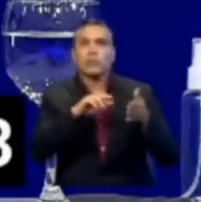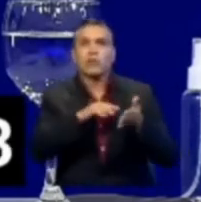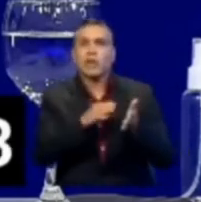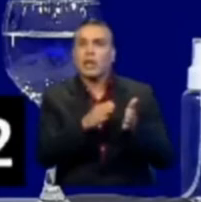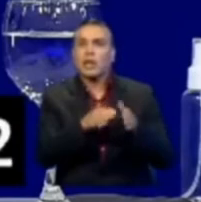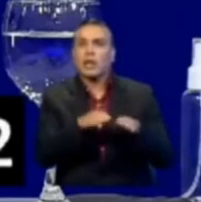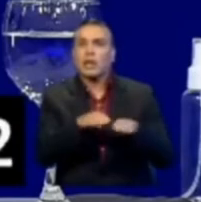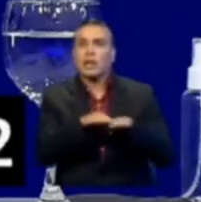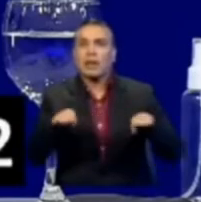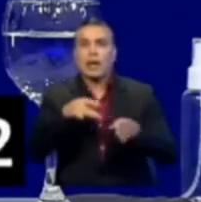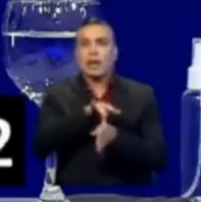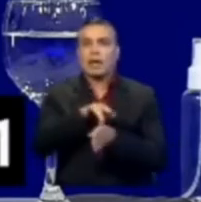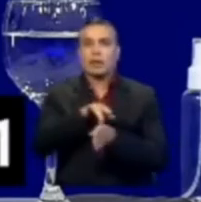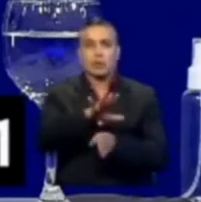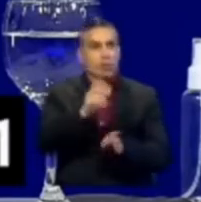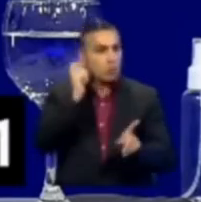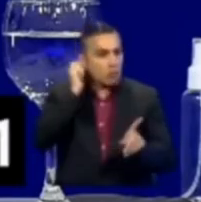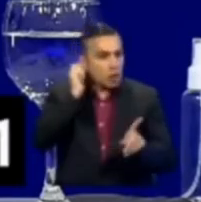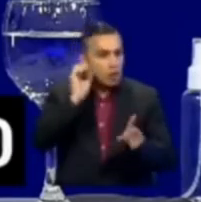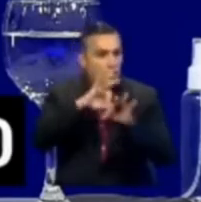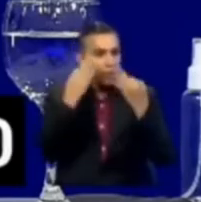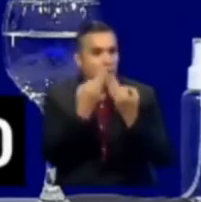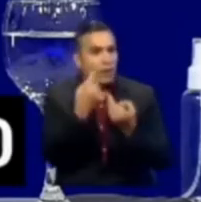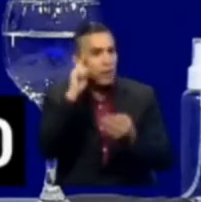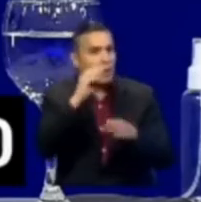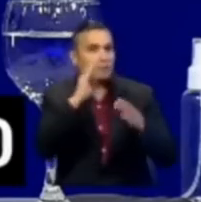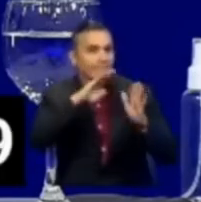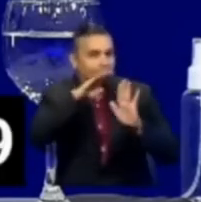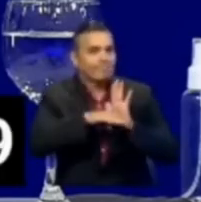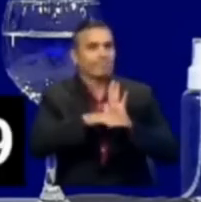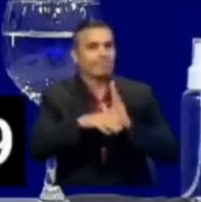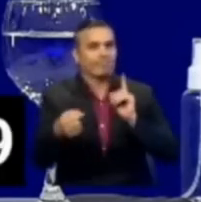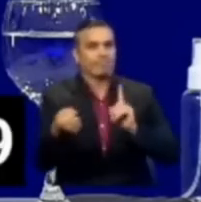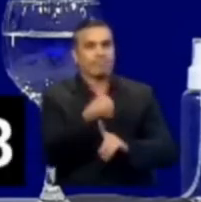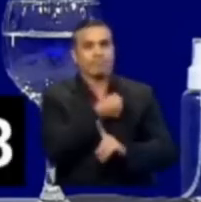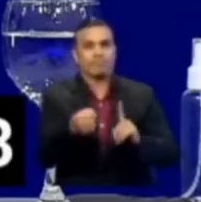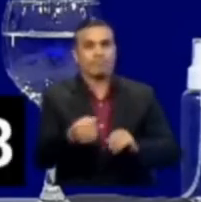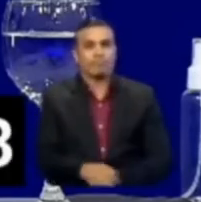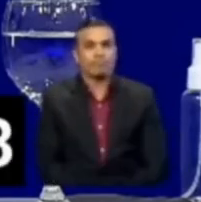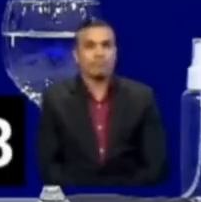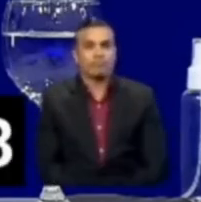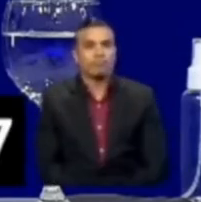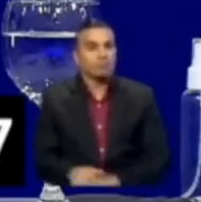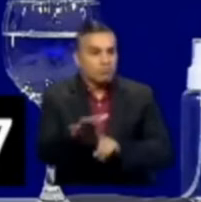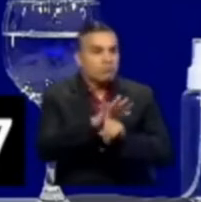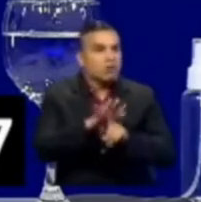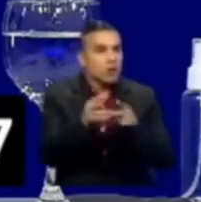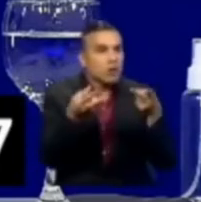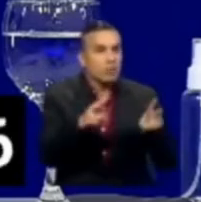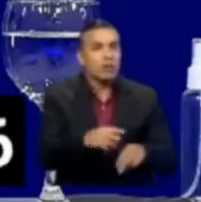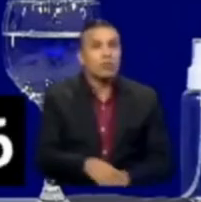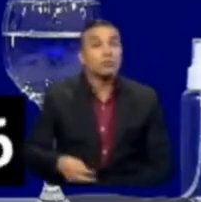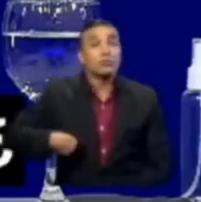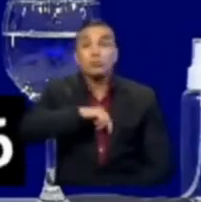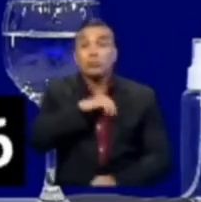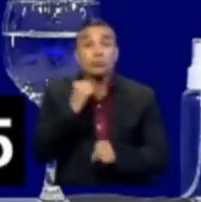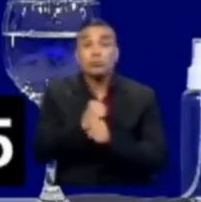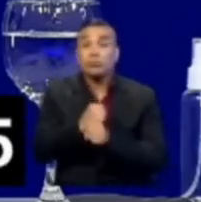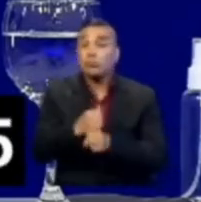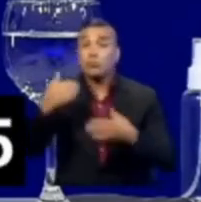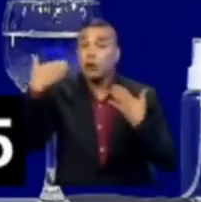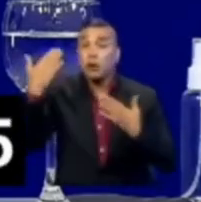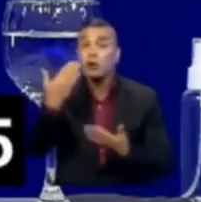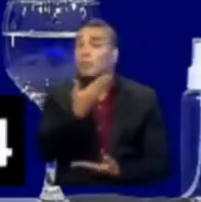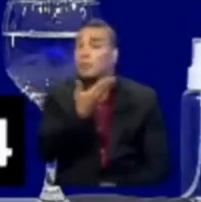las mujeres y sus familias para que no sean víctimas de quienes buscan acosarlas. Vamos a trabajar en una política